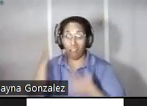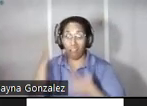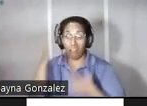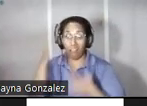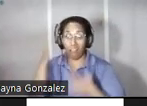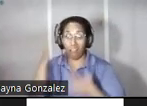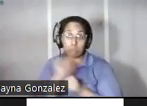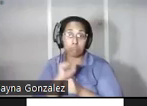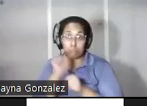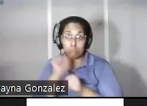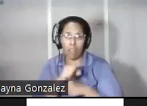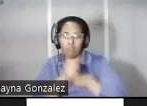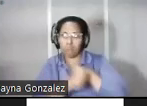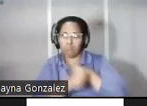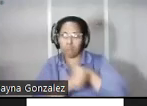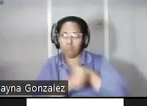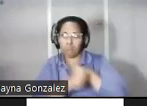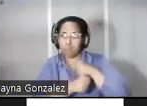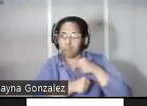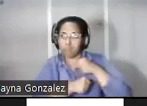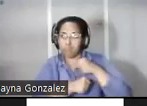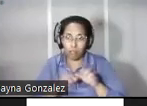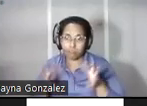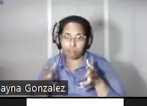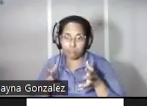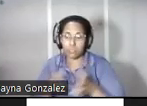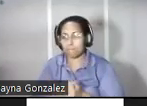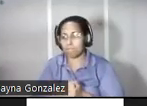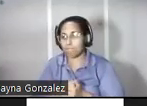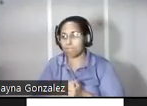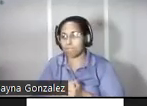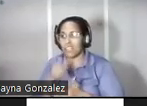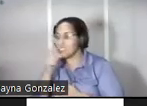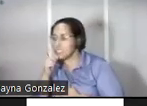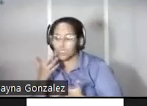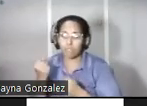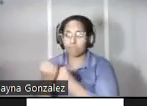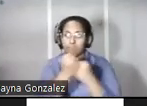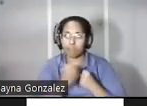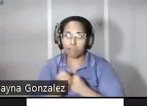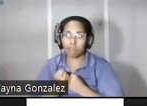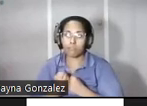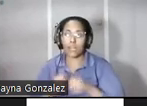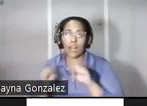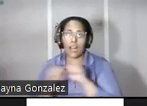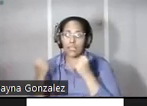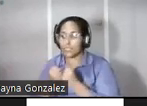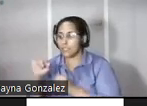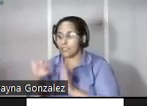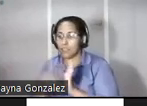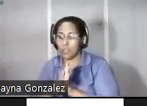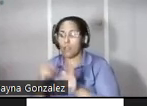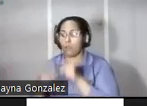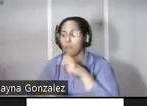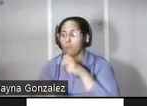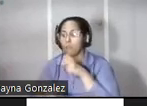trabajo y las angustias que la rodeaban? ¿Alguien se ocupaba de ella? ¿Su situación se identificaba como un problema médico